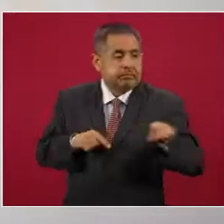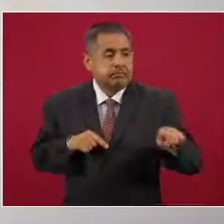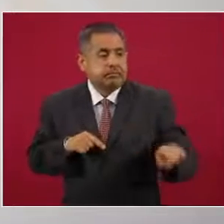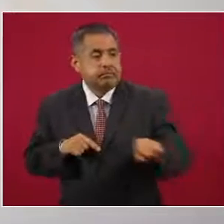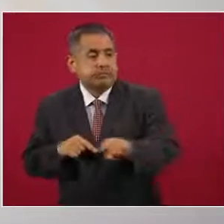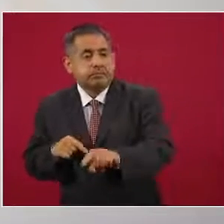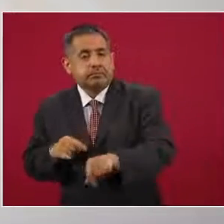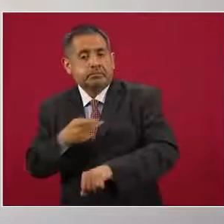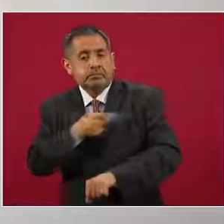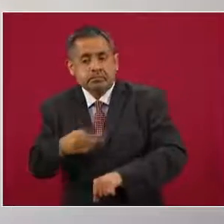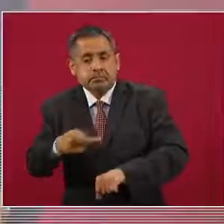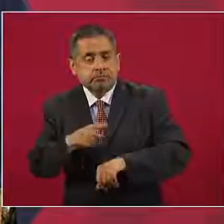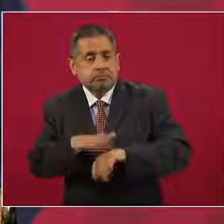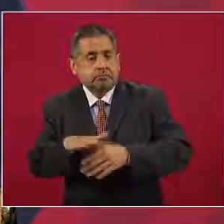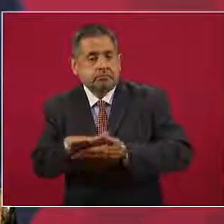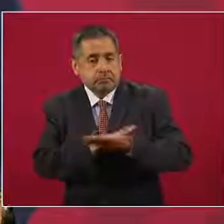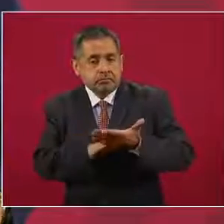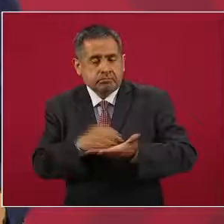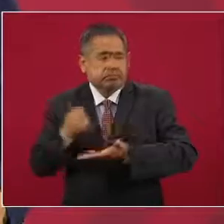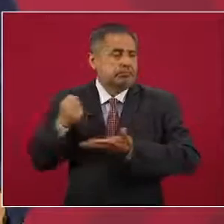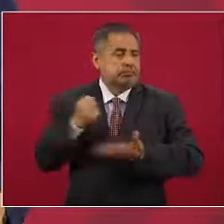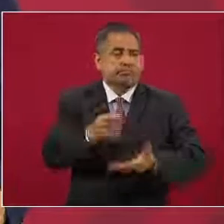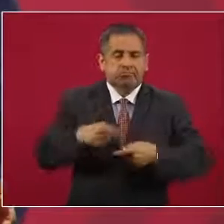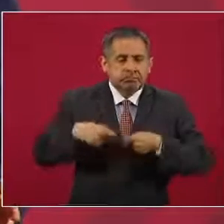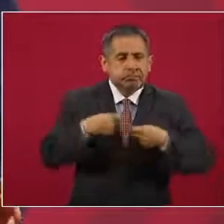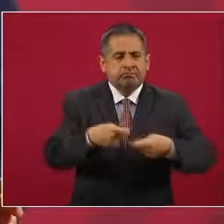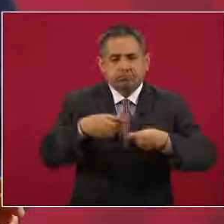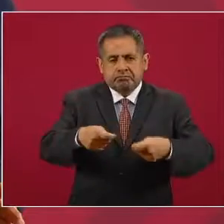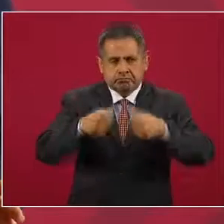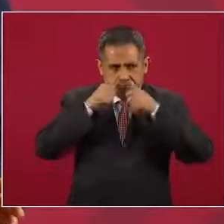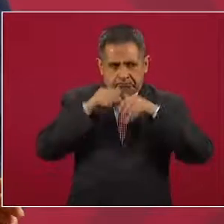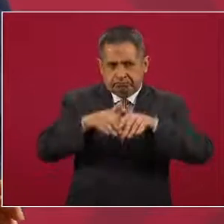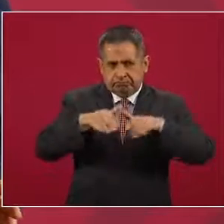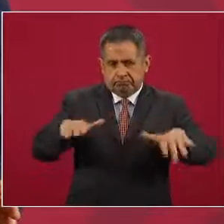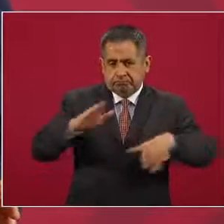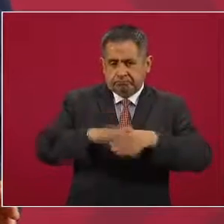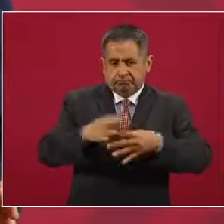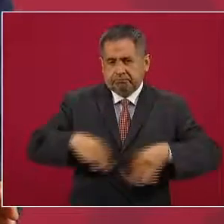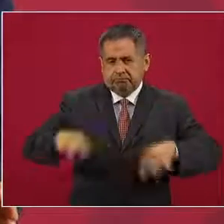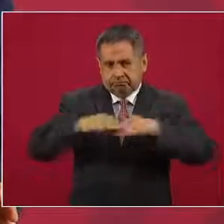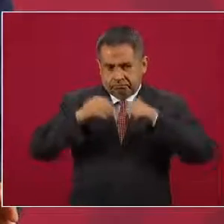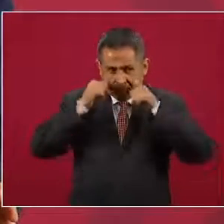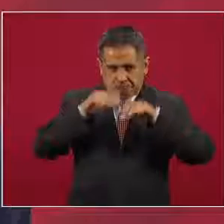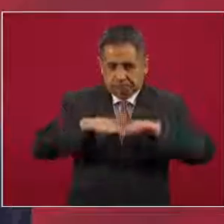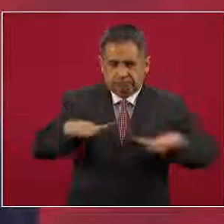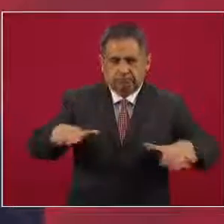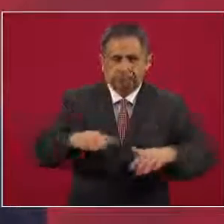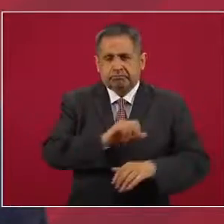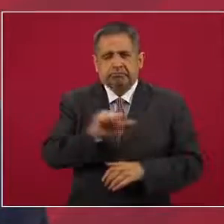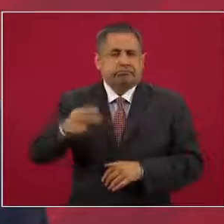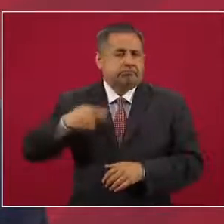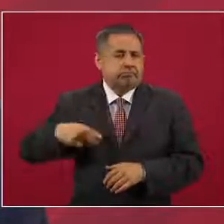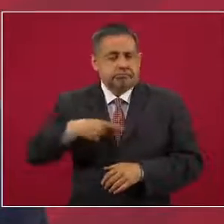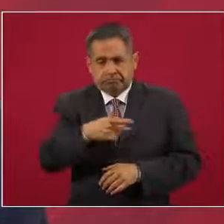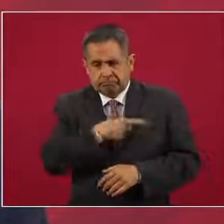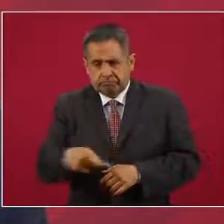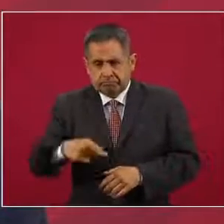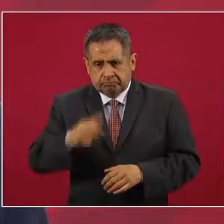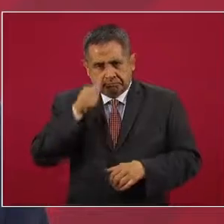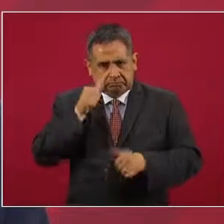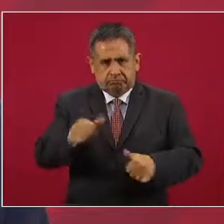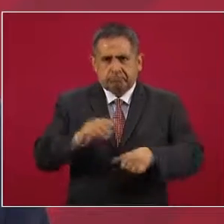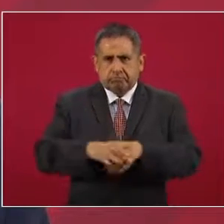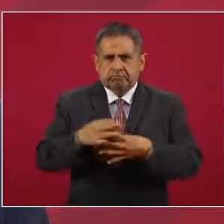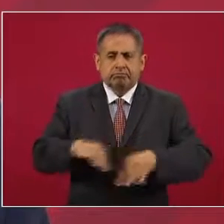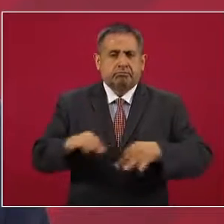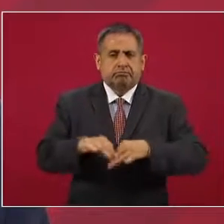pobre. Se atiende a todos, pero se le da preferencia a los pobres.